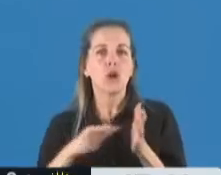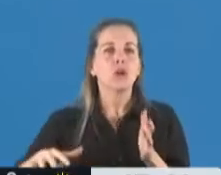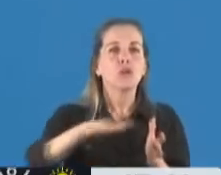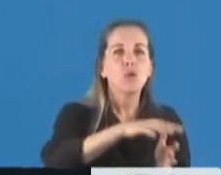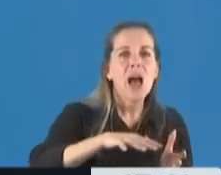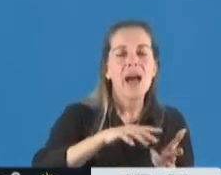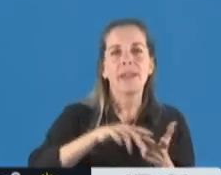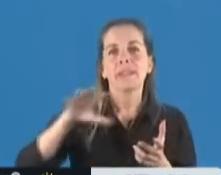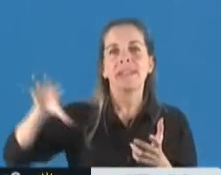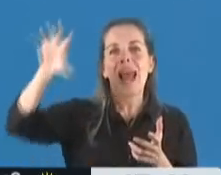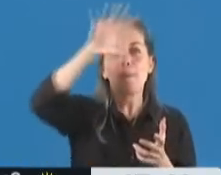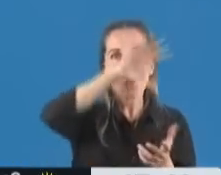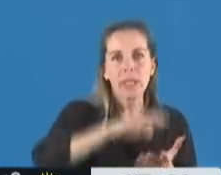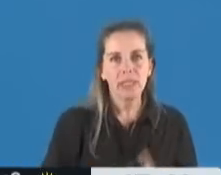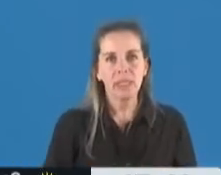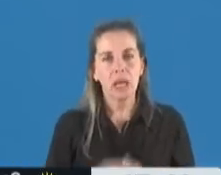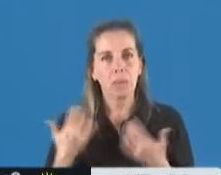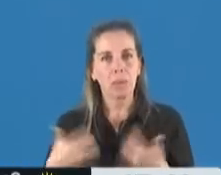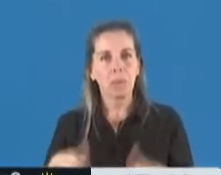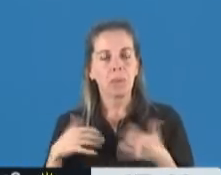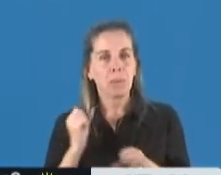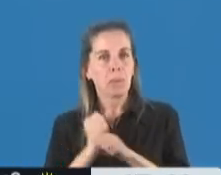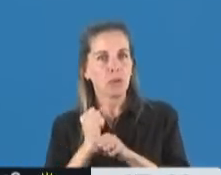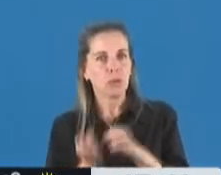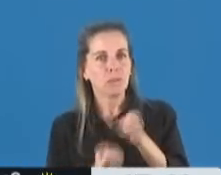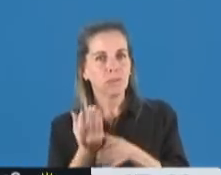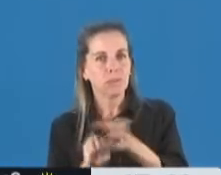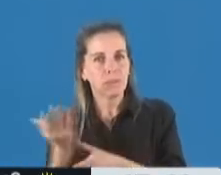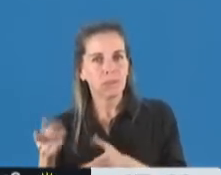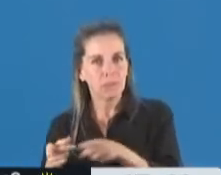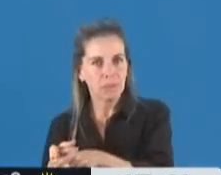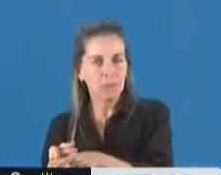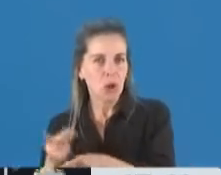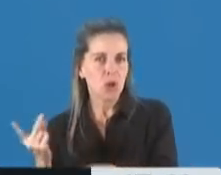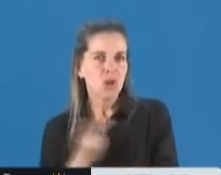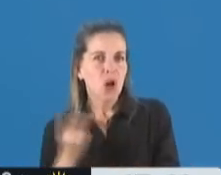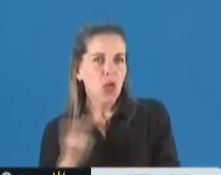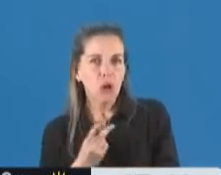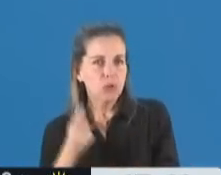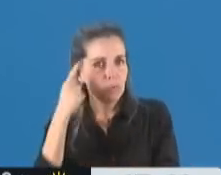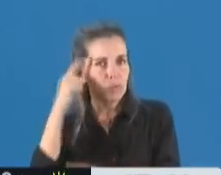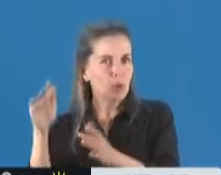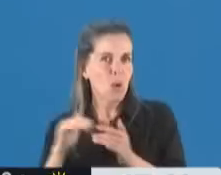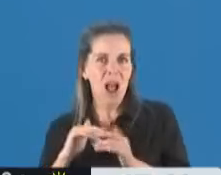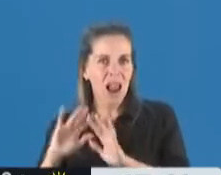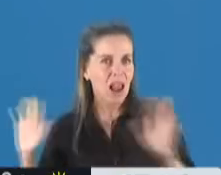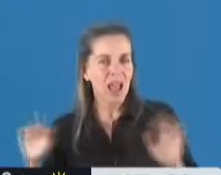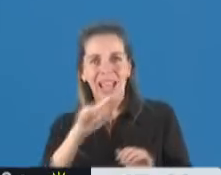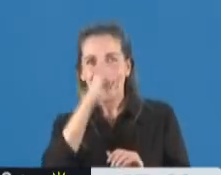del país. Fue mucho el trabajo que creamos. Él, como yo, pensamos que el Estado es un